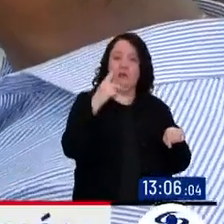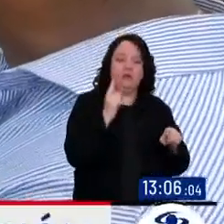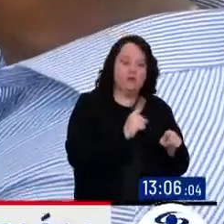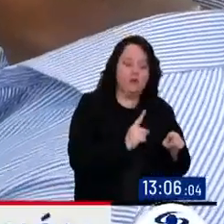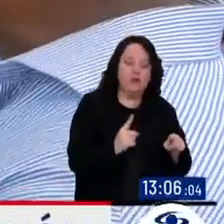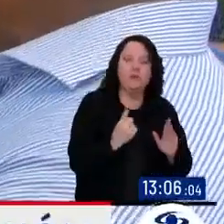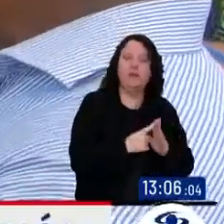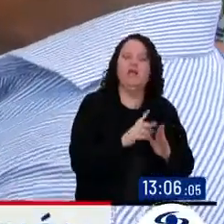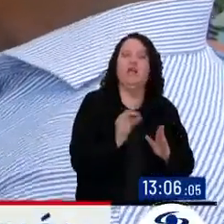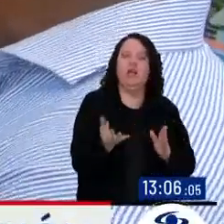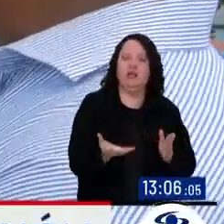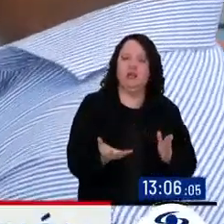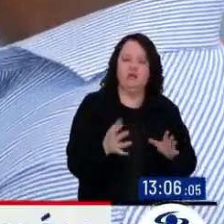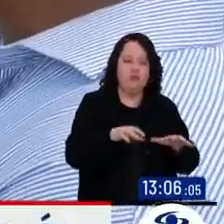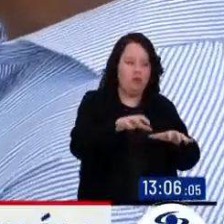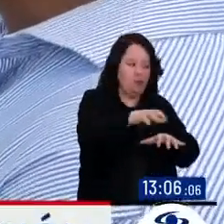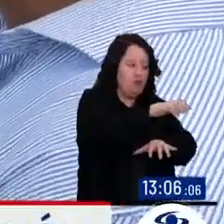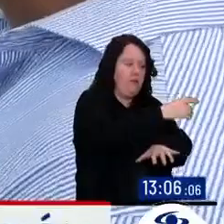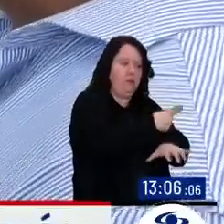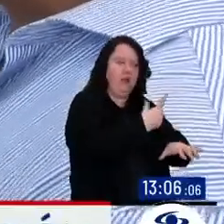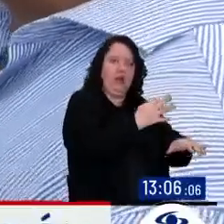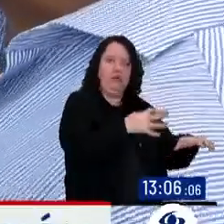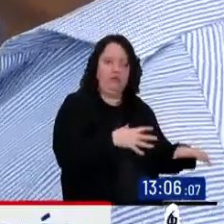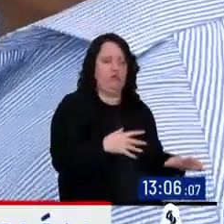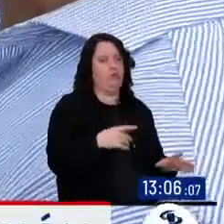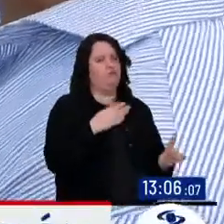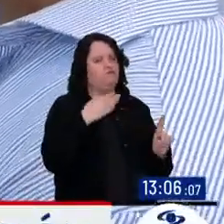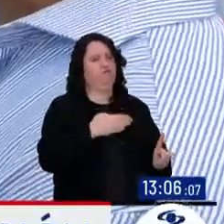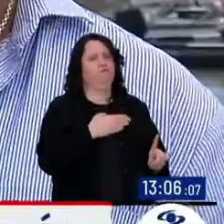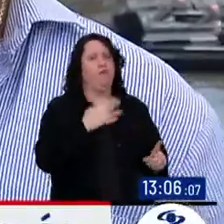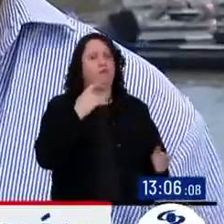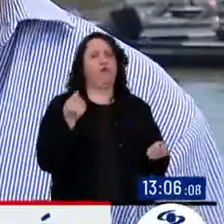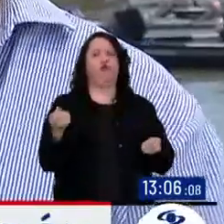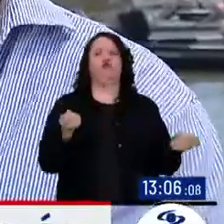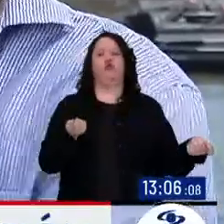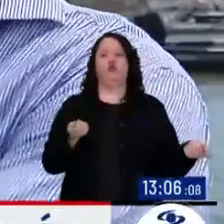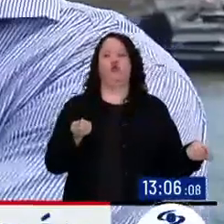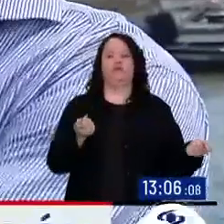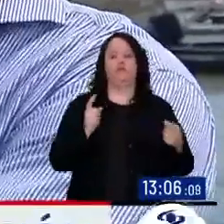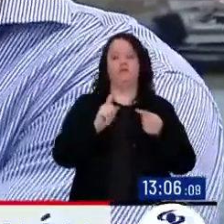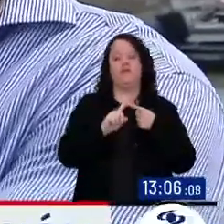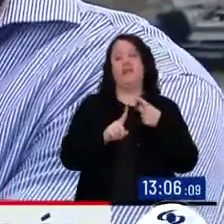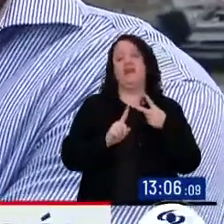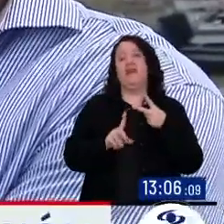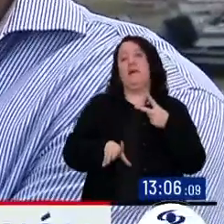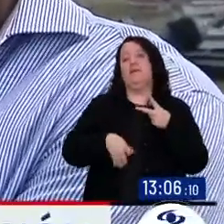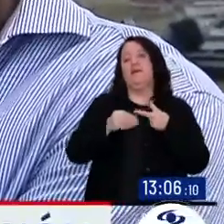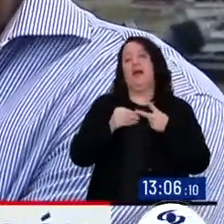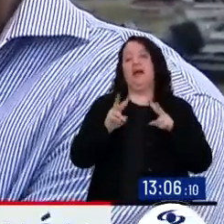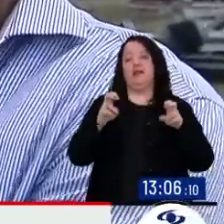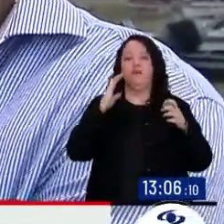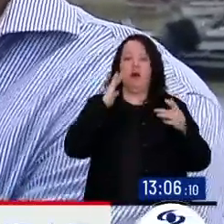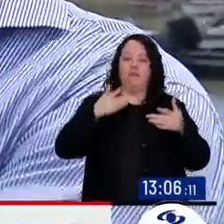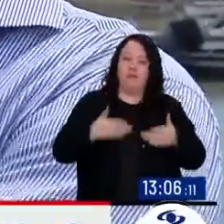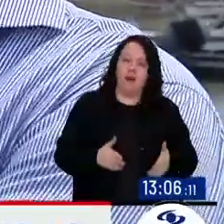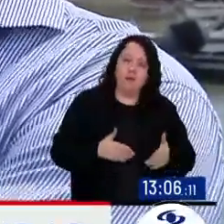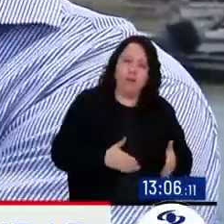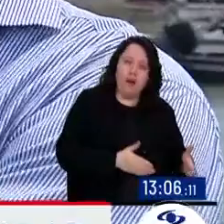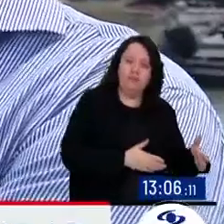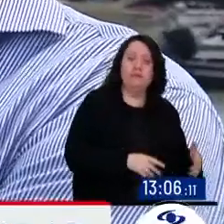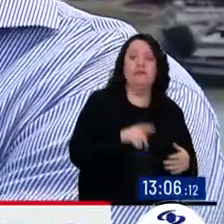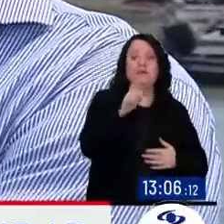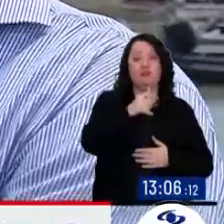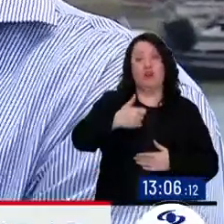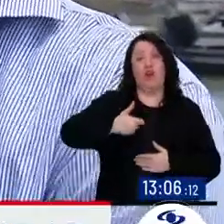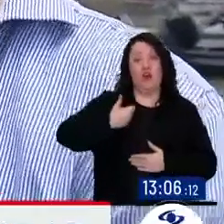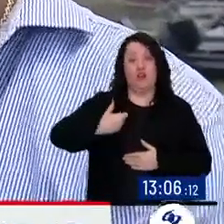tenemos que atacar duro lo que es el tema del control. Pero también tenemos que atacar un tema de la natalidad, porque es que los jóvenes, las